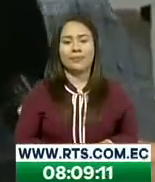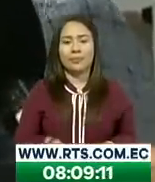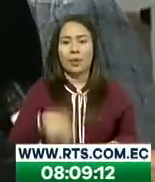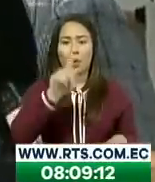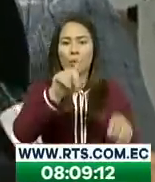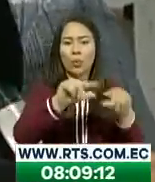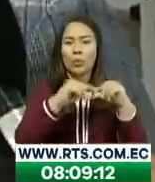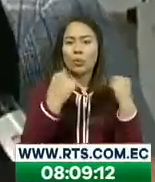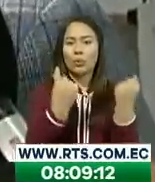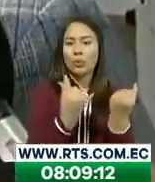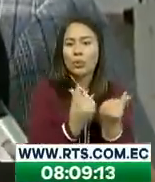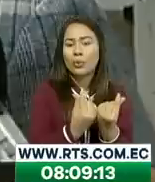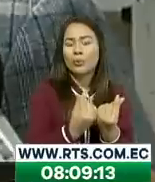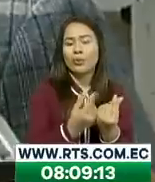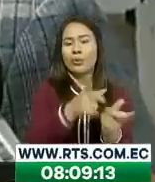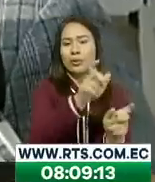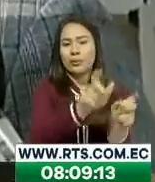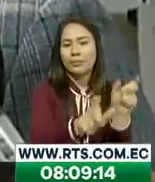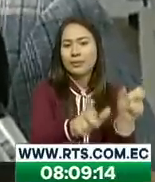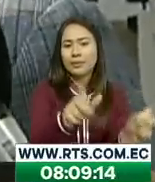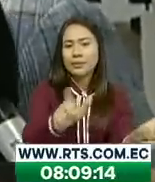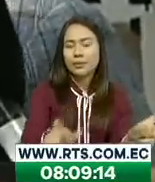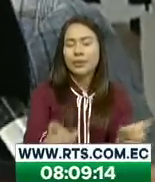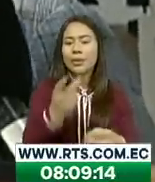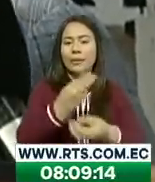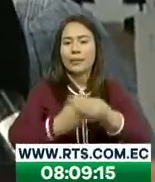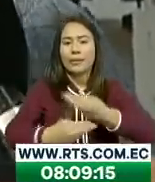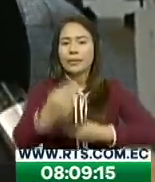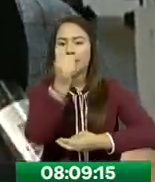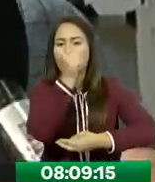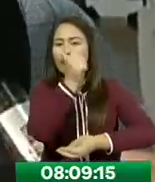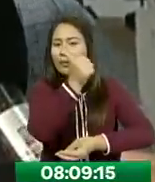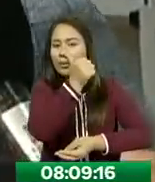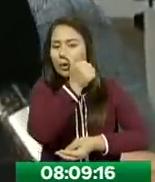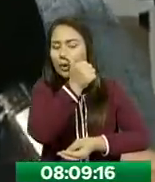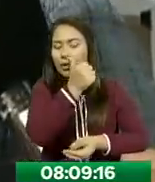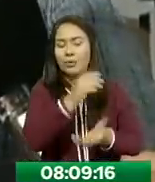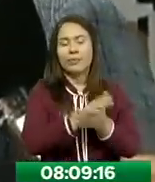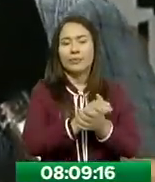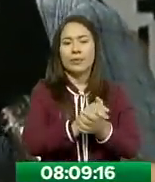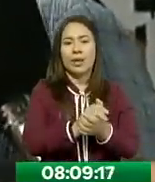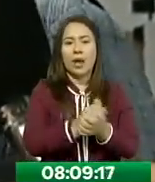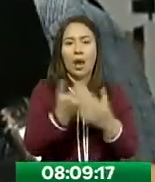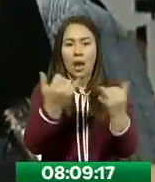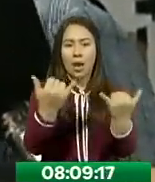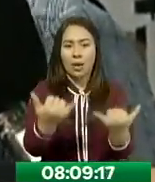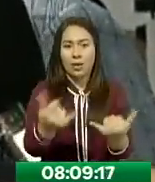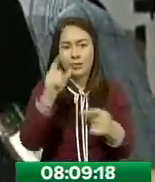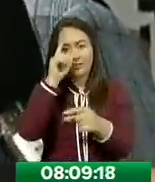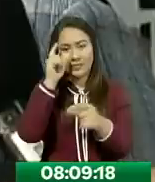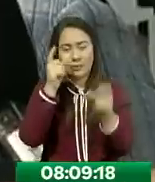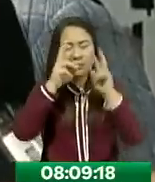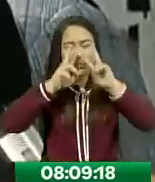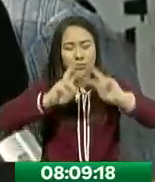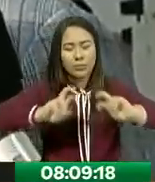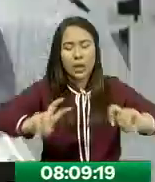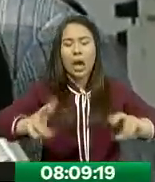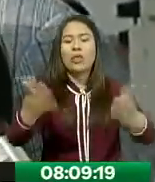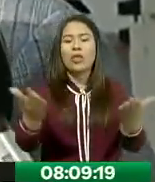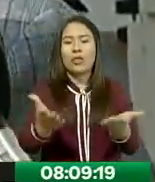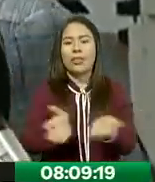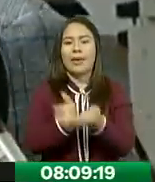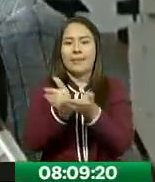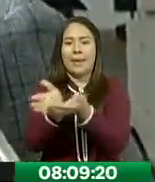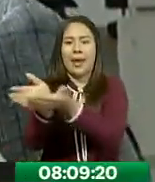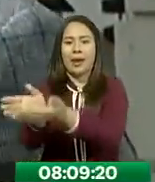organización delictiva que se dedicaba al tráfico de sustancias sujetas a fiscalización. Esto es a nivel de todos los que son Puerto Marítimo de